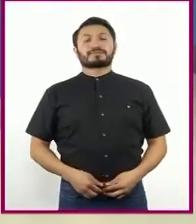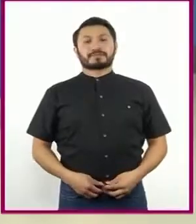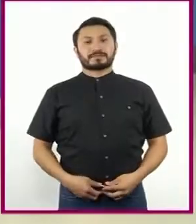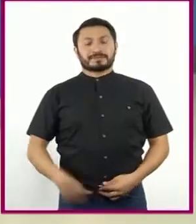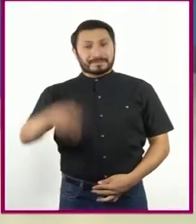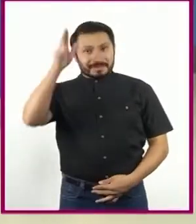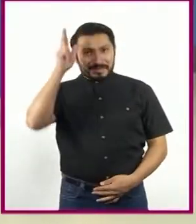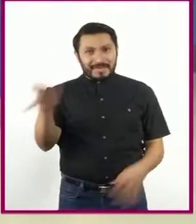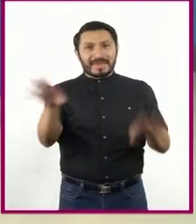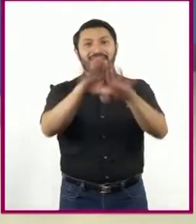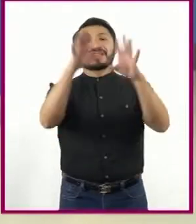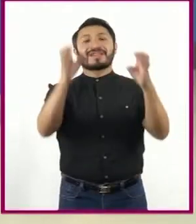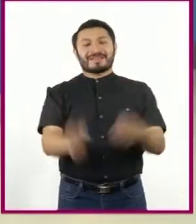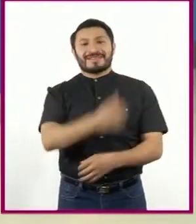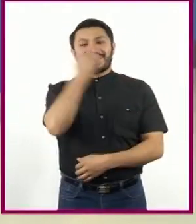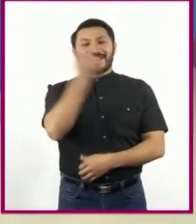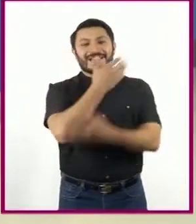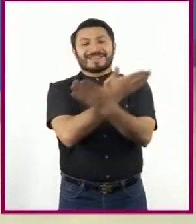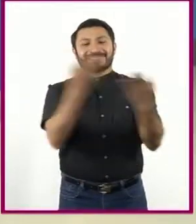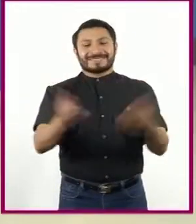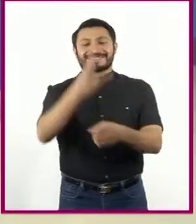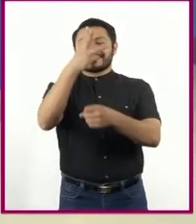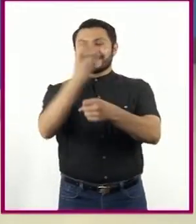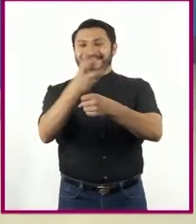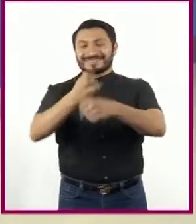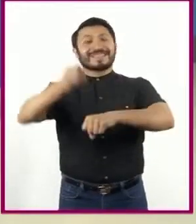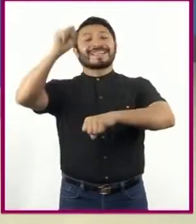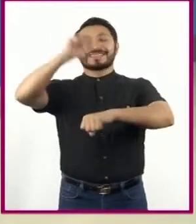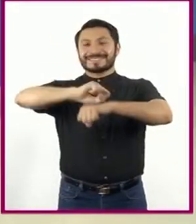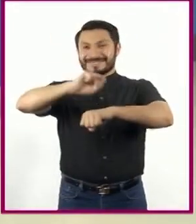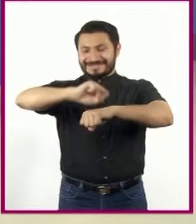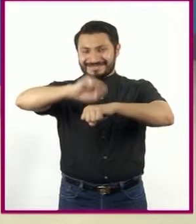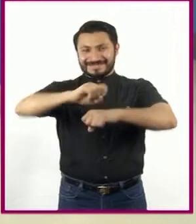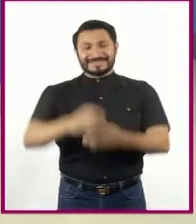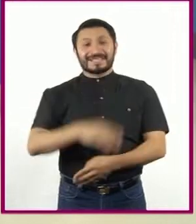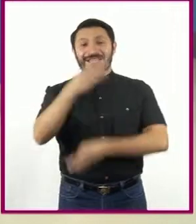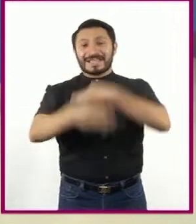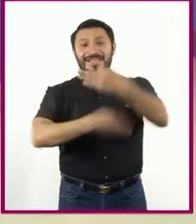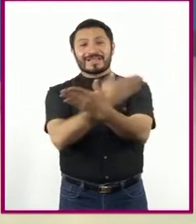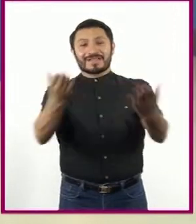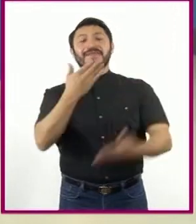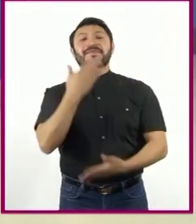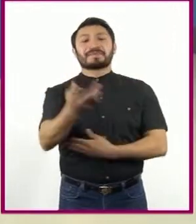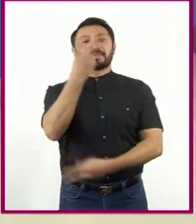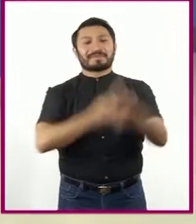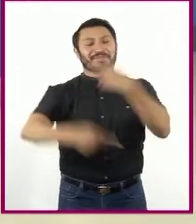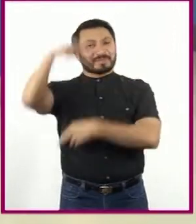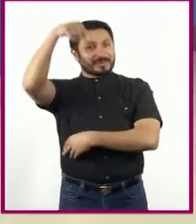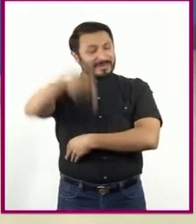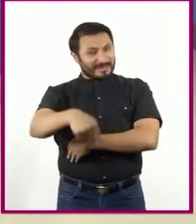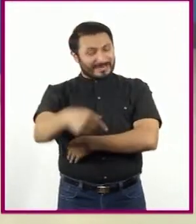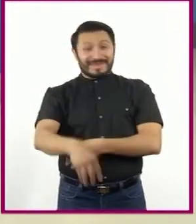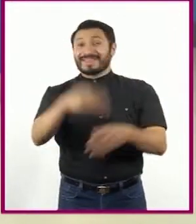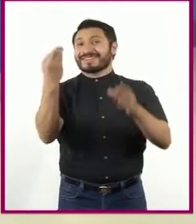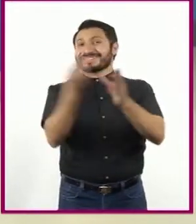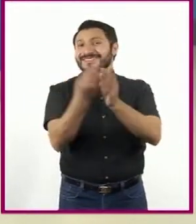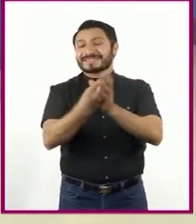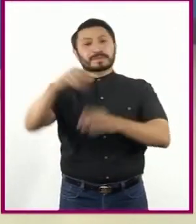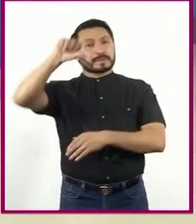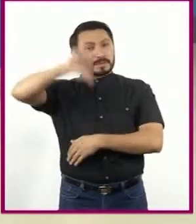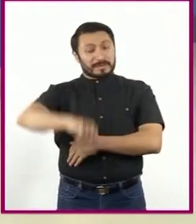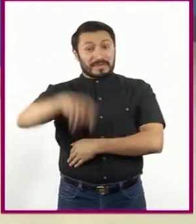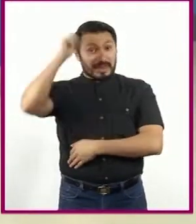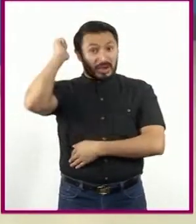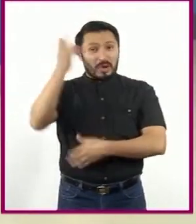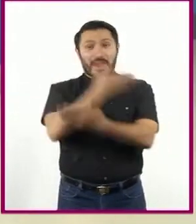¿Qué tal? ¿Cómo están? Alumnas y alumnos de tercer grado de secundaria. Sean bienvenidas y bienvenidos a esta sesión. Deseo